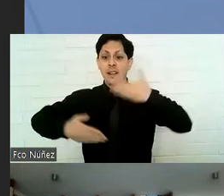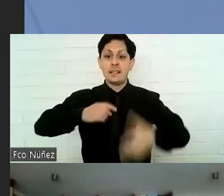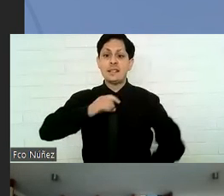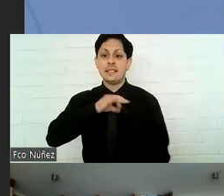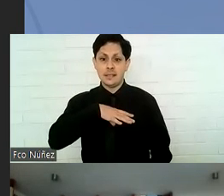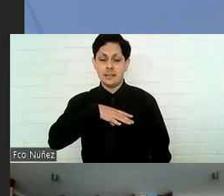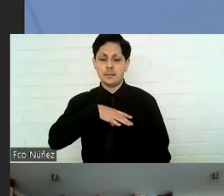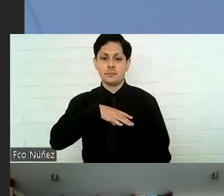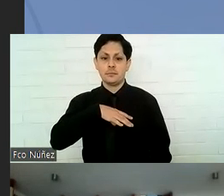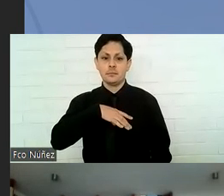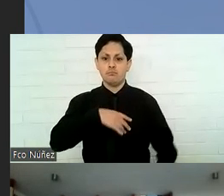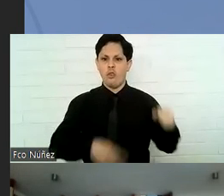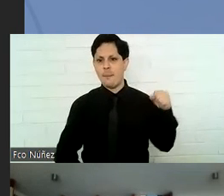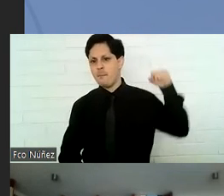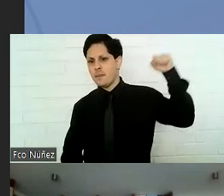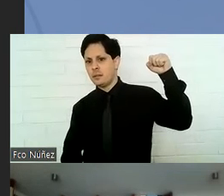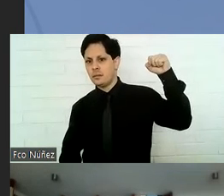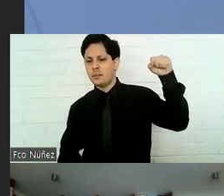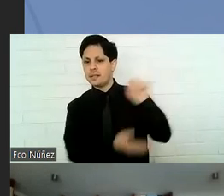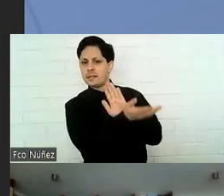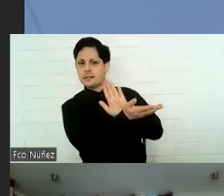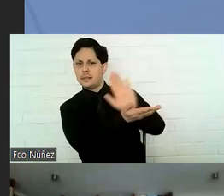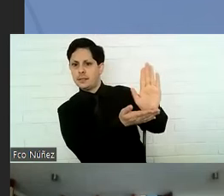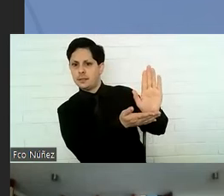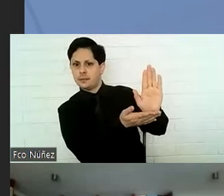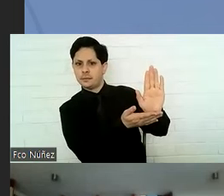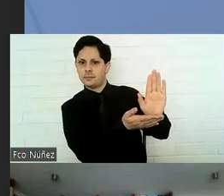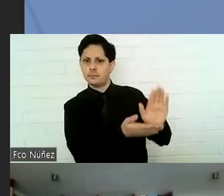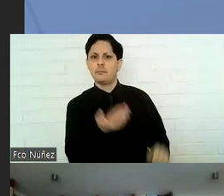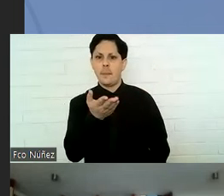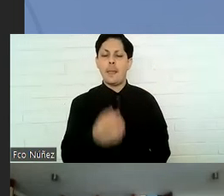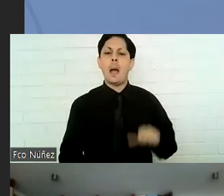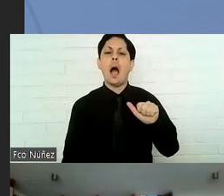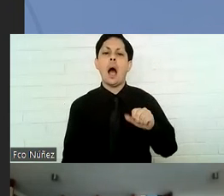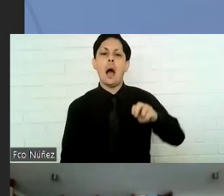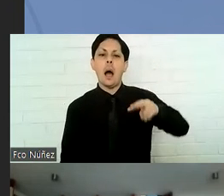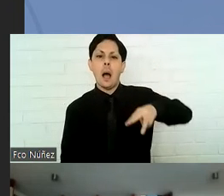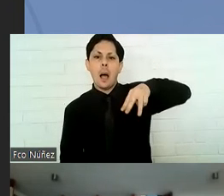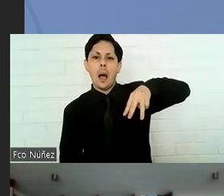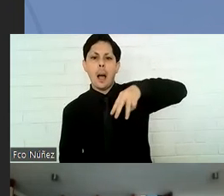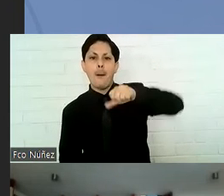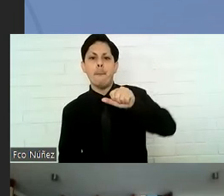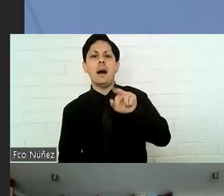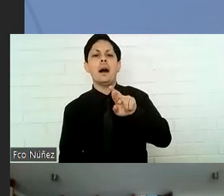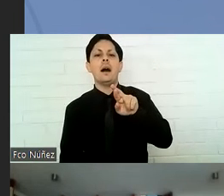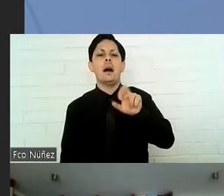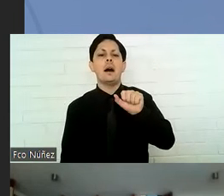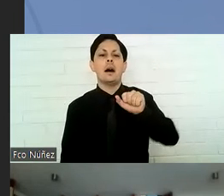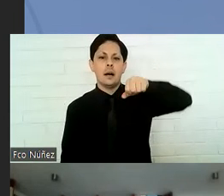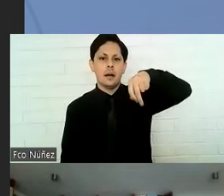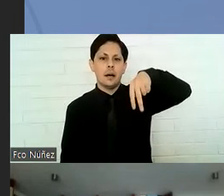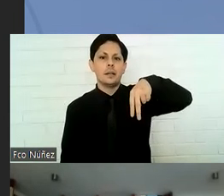en resistencia. Amaranta es una chica trans, ciega, como ven.